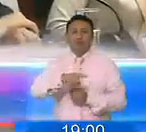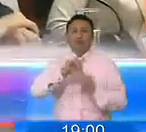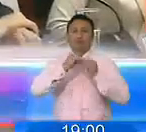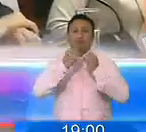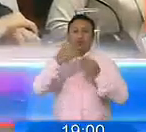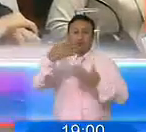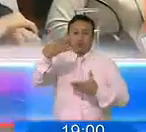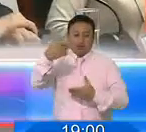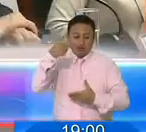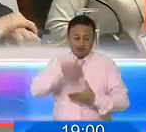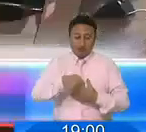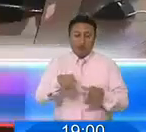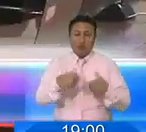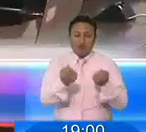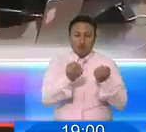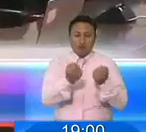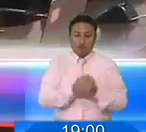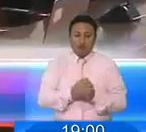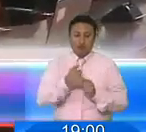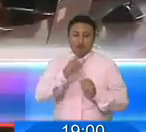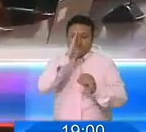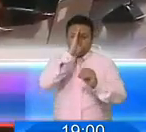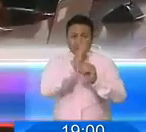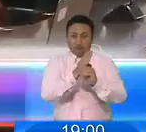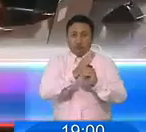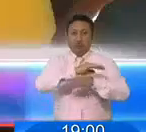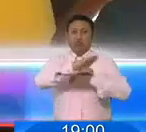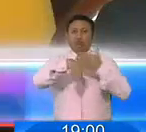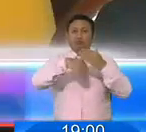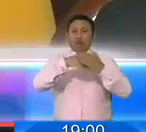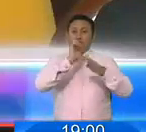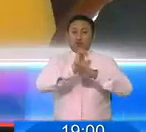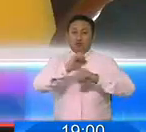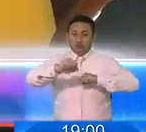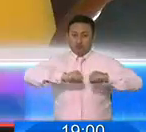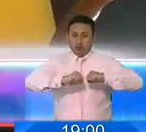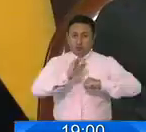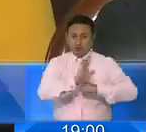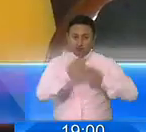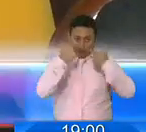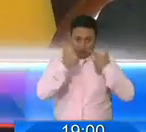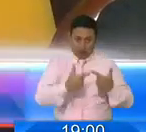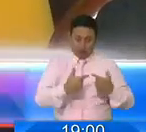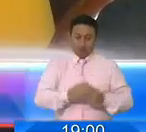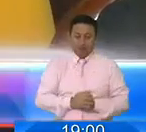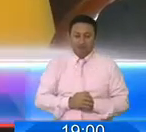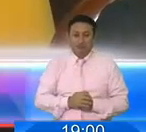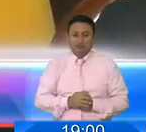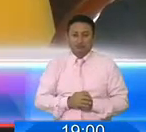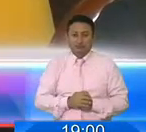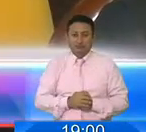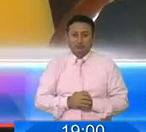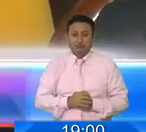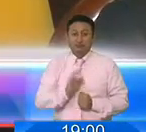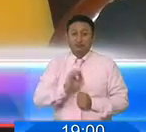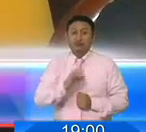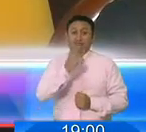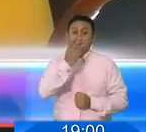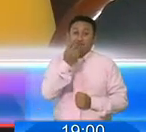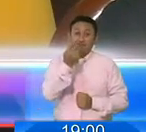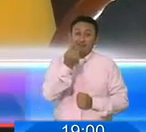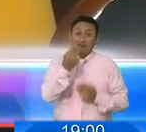organizaciones políticas con el ámbito de acción nacional para que evitemos el desvío de fondos